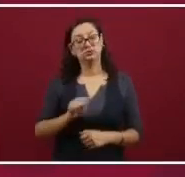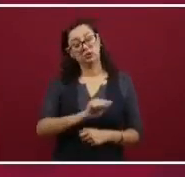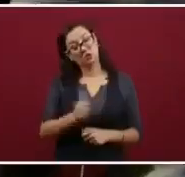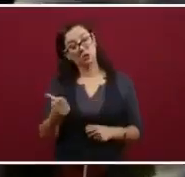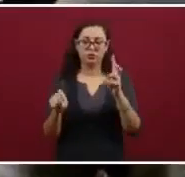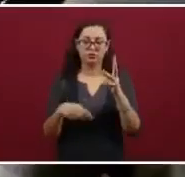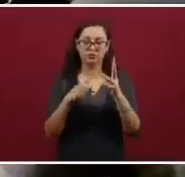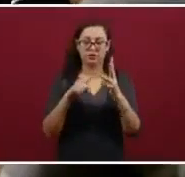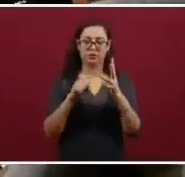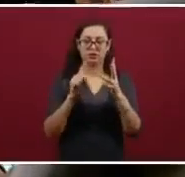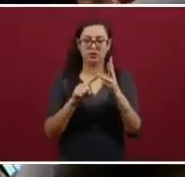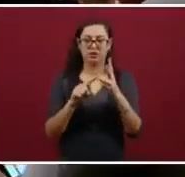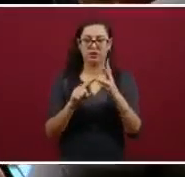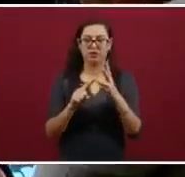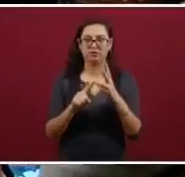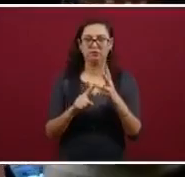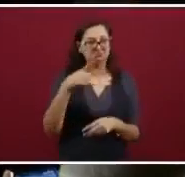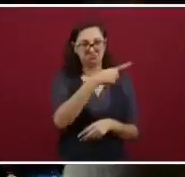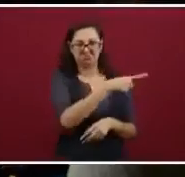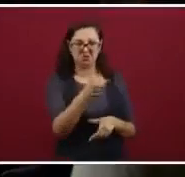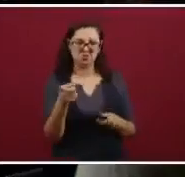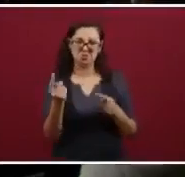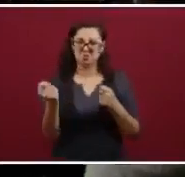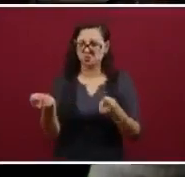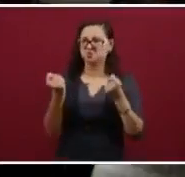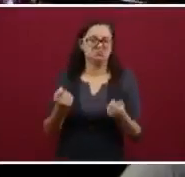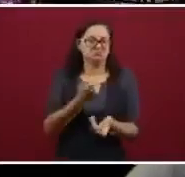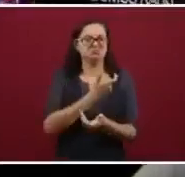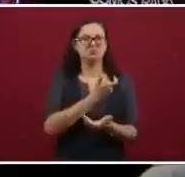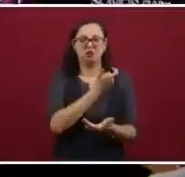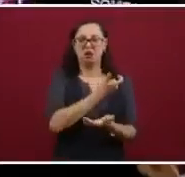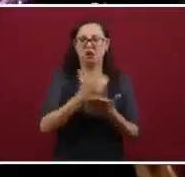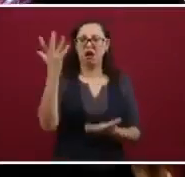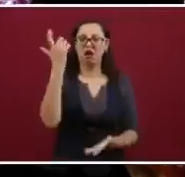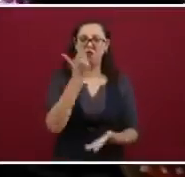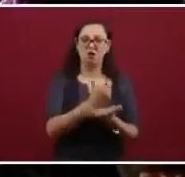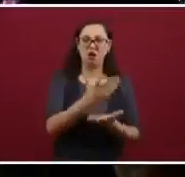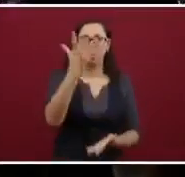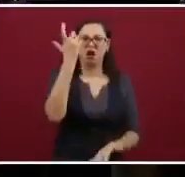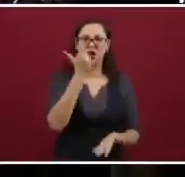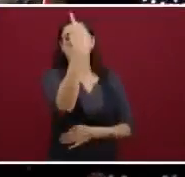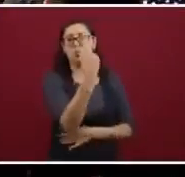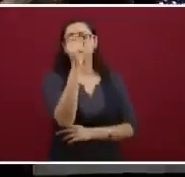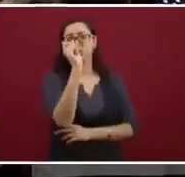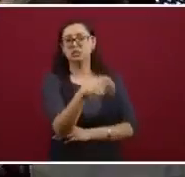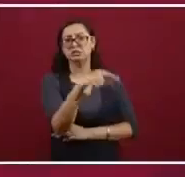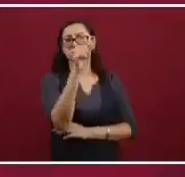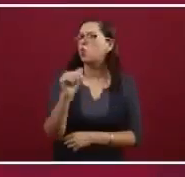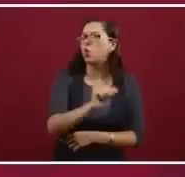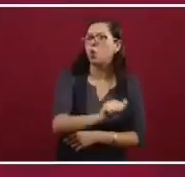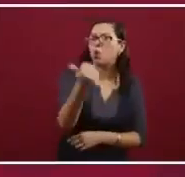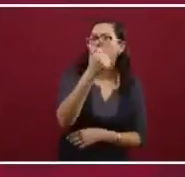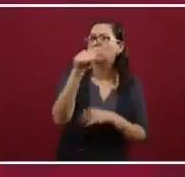prácticas de aumentos de precios de manera desmedida y hay al mismo tiempo monopolio, es decir, que piensan que